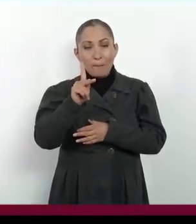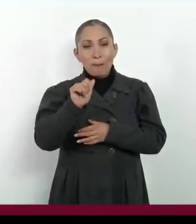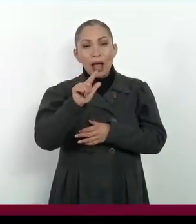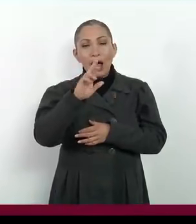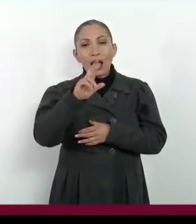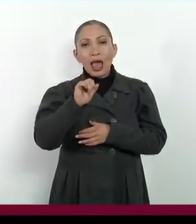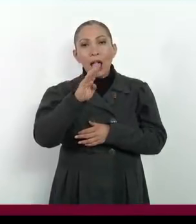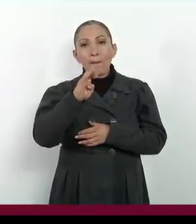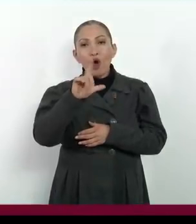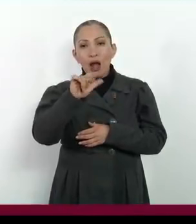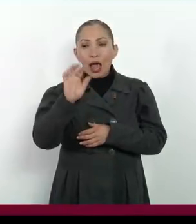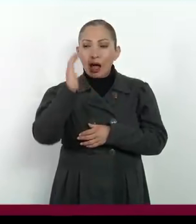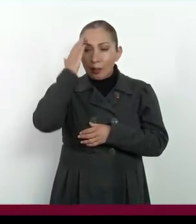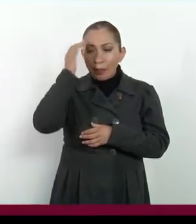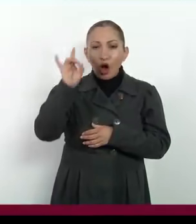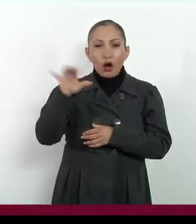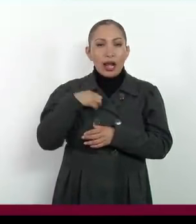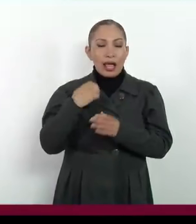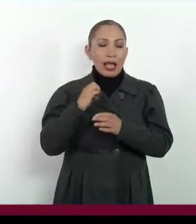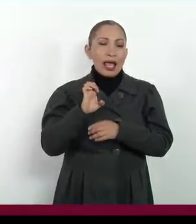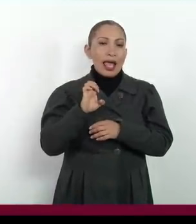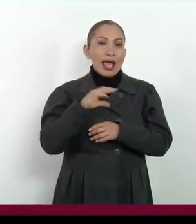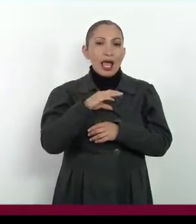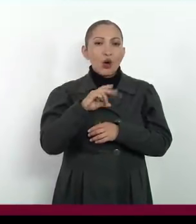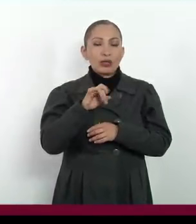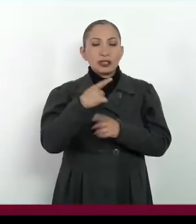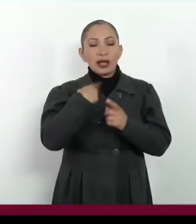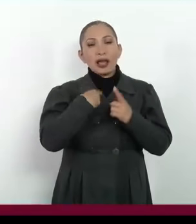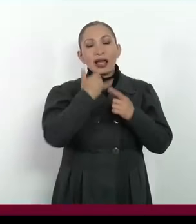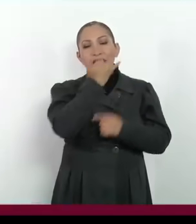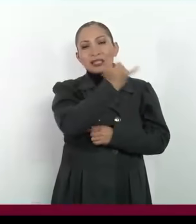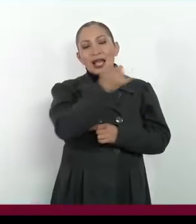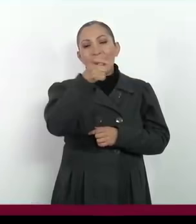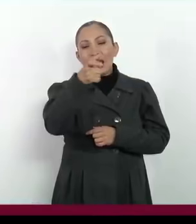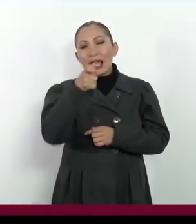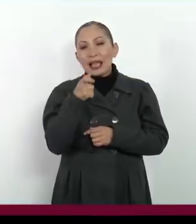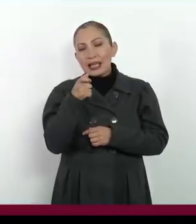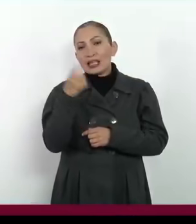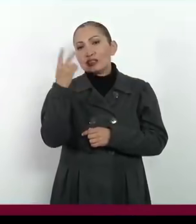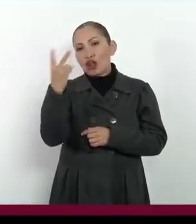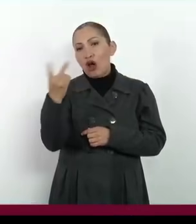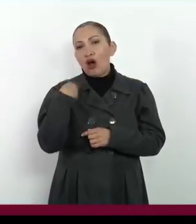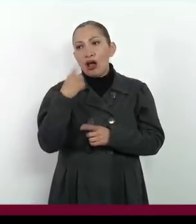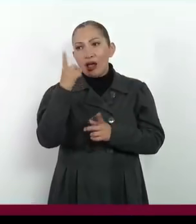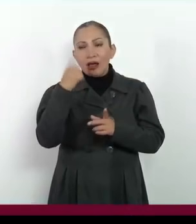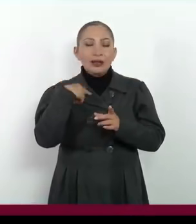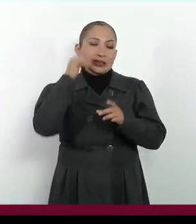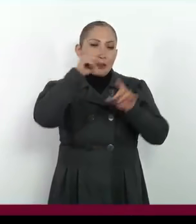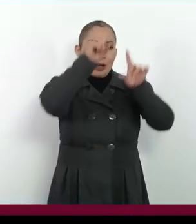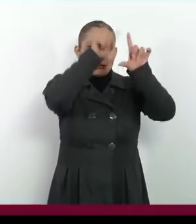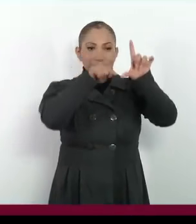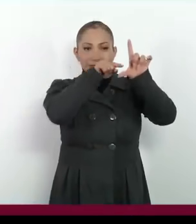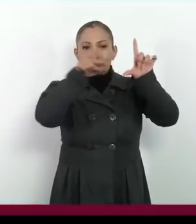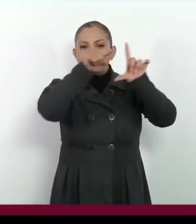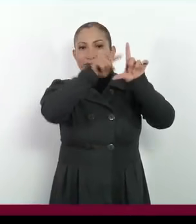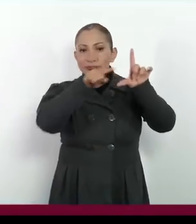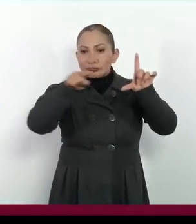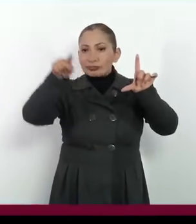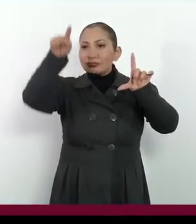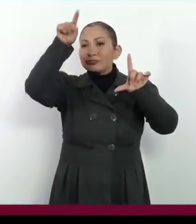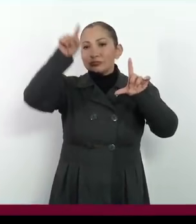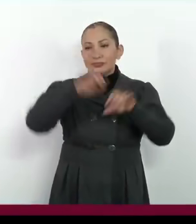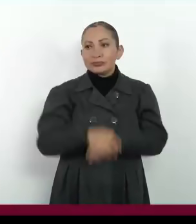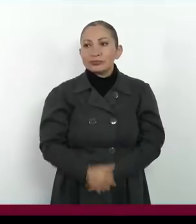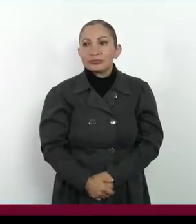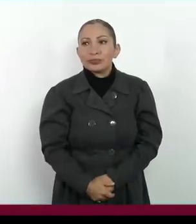bueno, esta parábola es muy fácil de reconocerla con una ecuación. La y igual a x cuadrada, ¿verdad? Es la gráfica de la función x